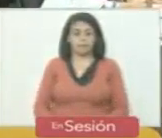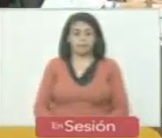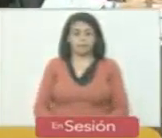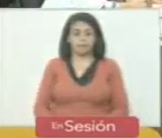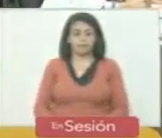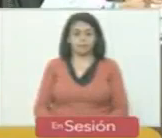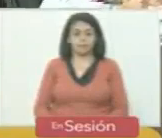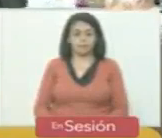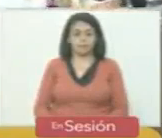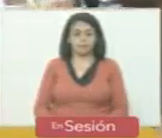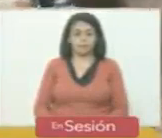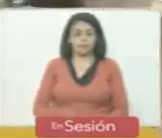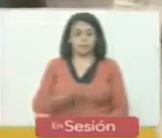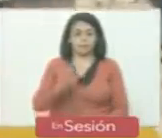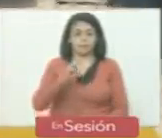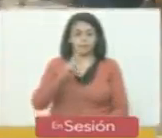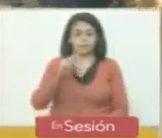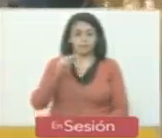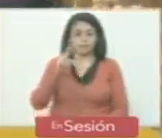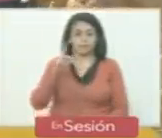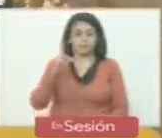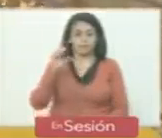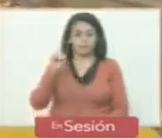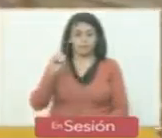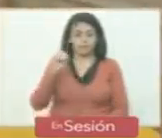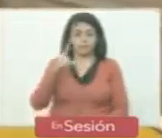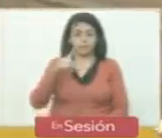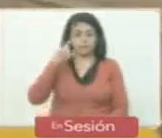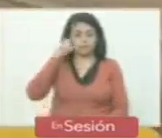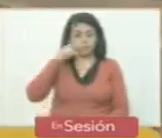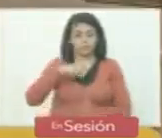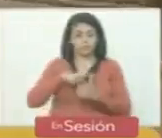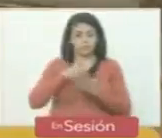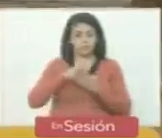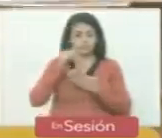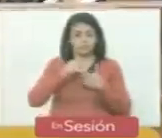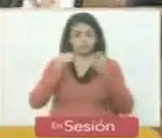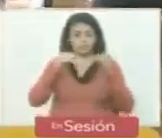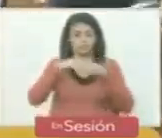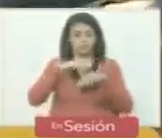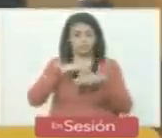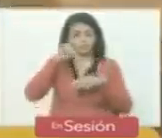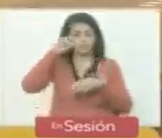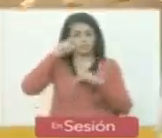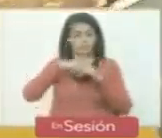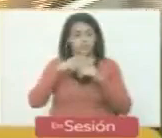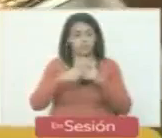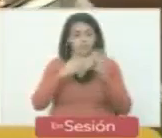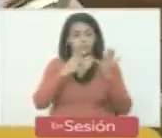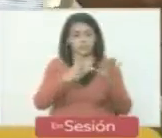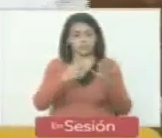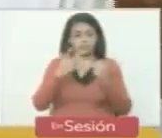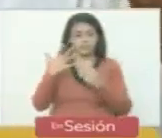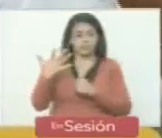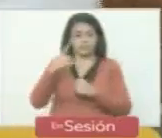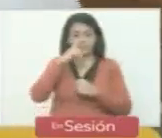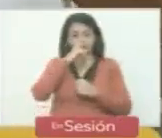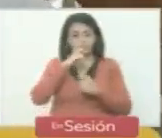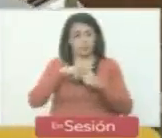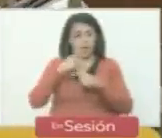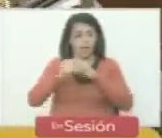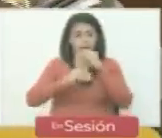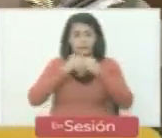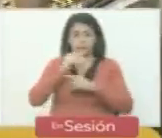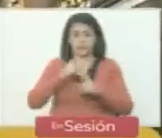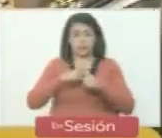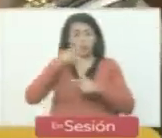Al diputado Fernando Bastida, en cuanto al proyecto de acuerdo en conmemoración a los 85 años de la creación